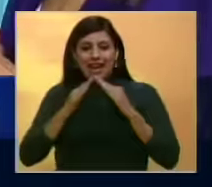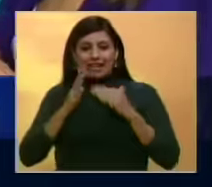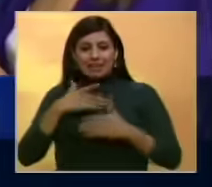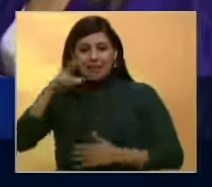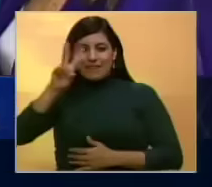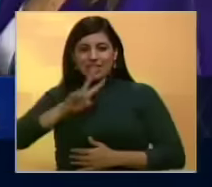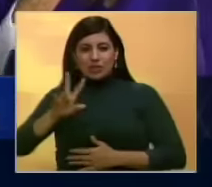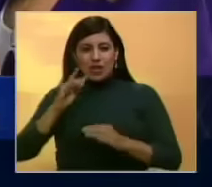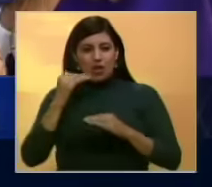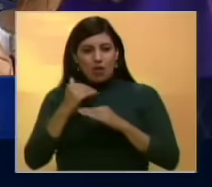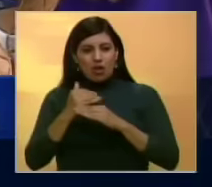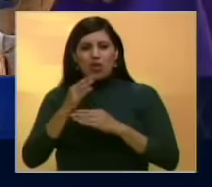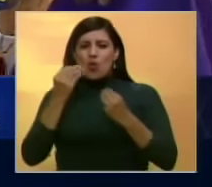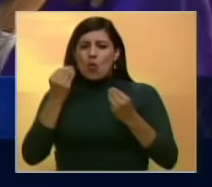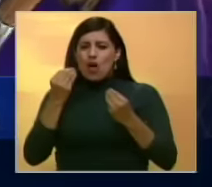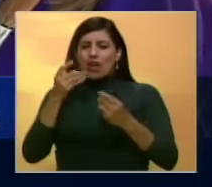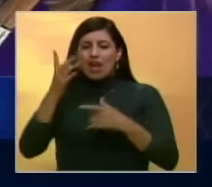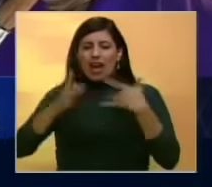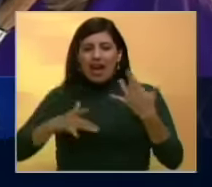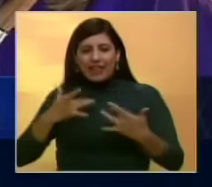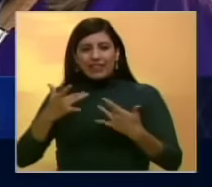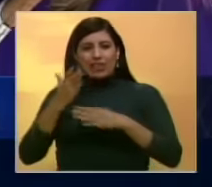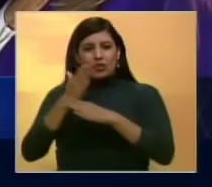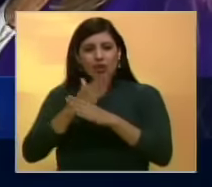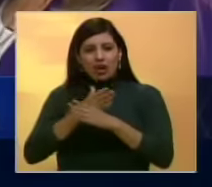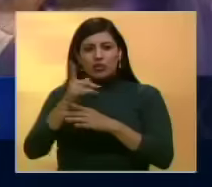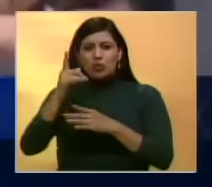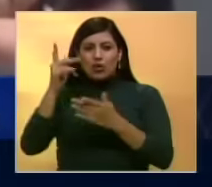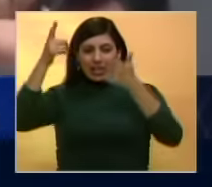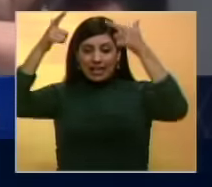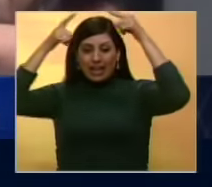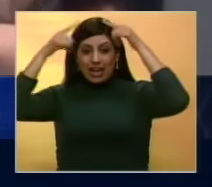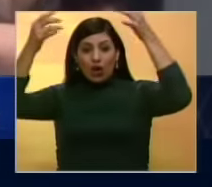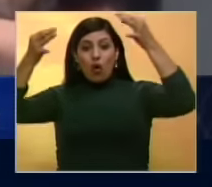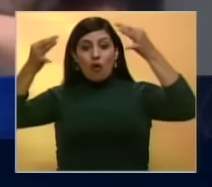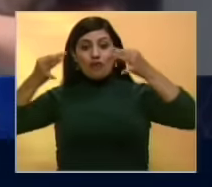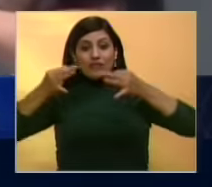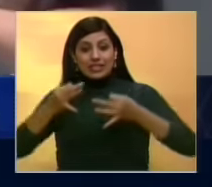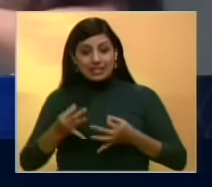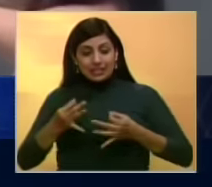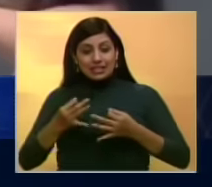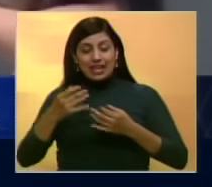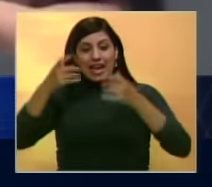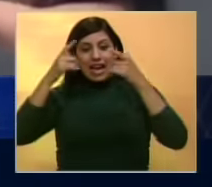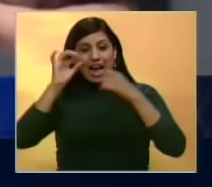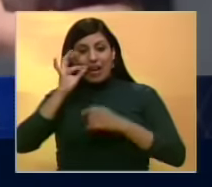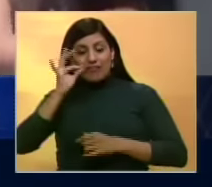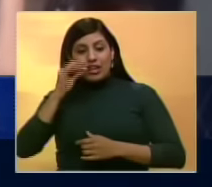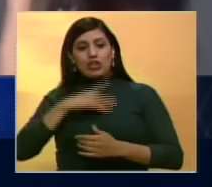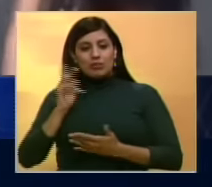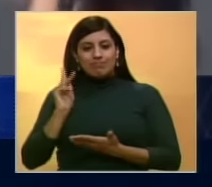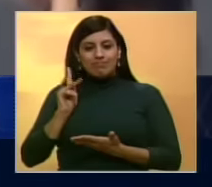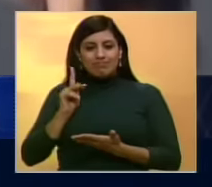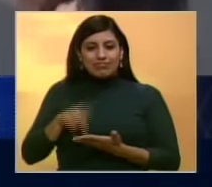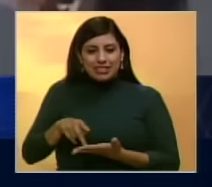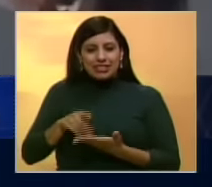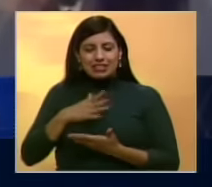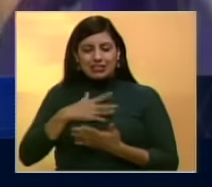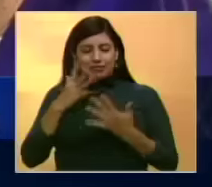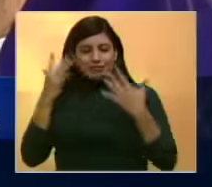Venezuela bueno Cuáles son las actividades previas que tienes ahora ya como reina oficial del reinado del café Bueno hasta ahorita estoy llegando y estoy un poco